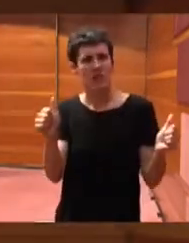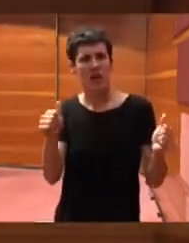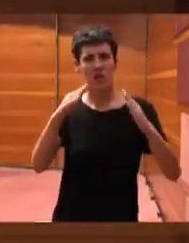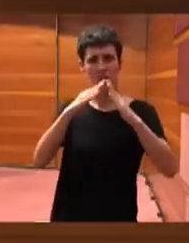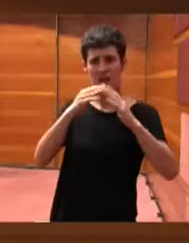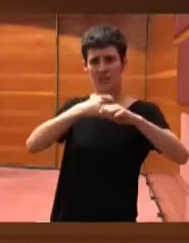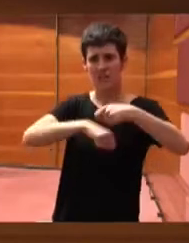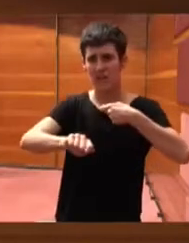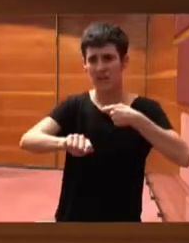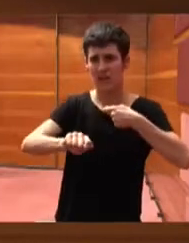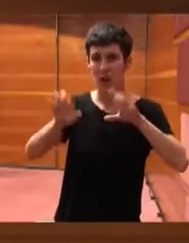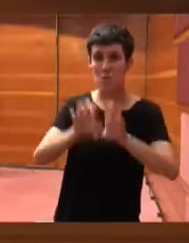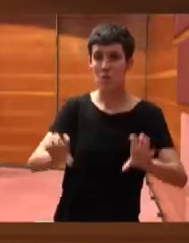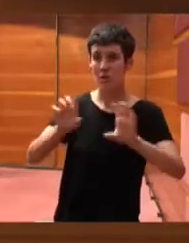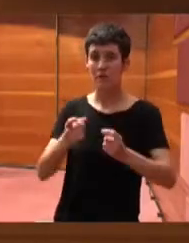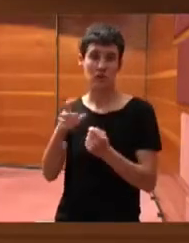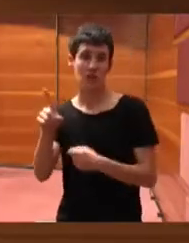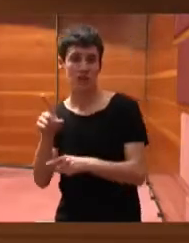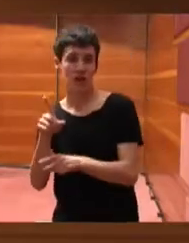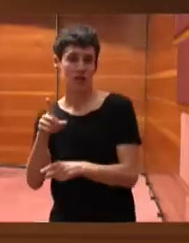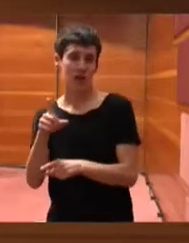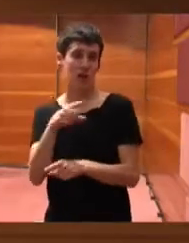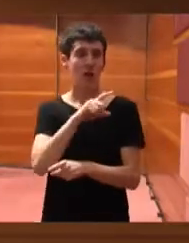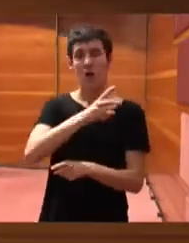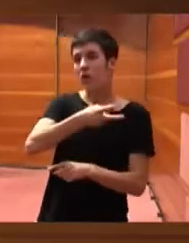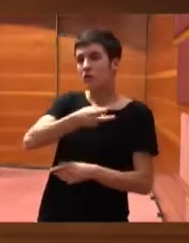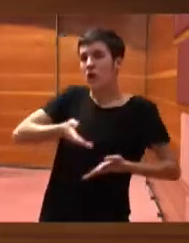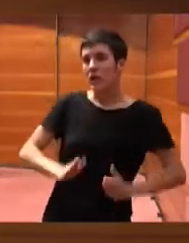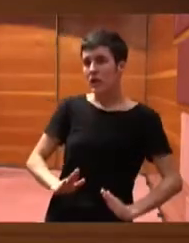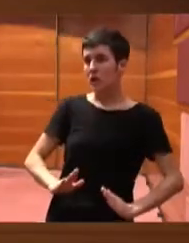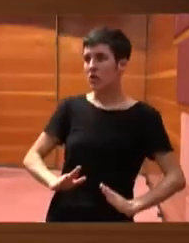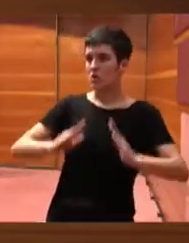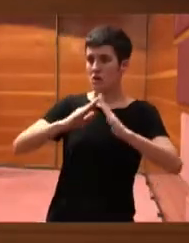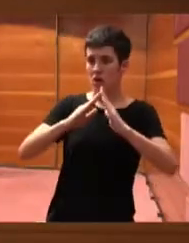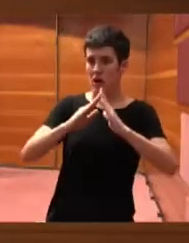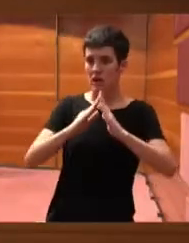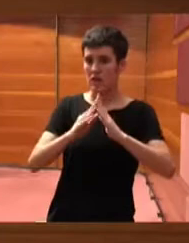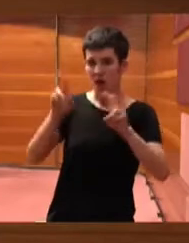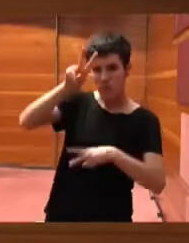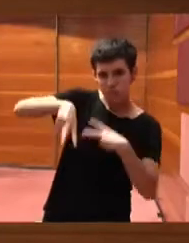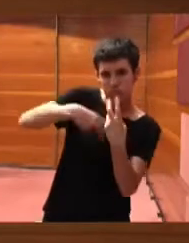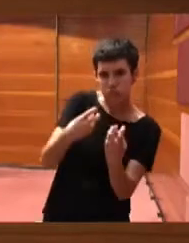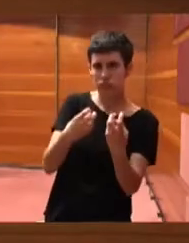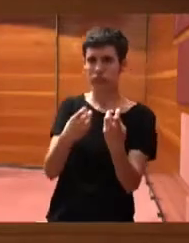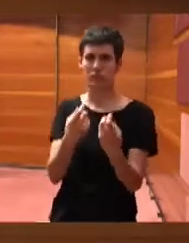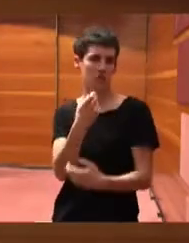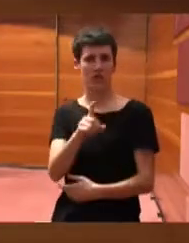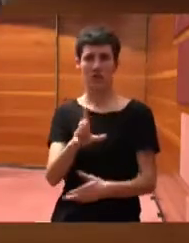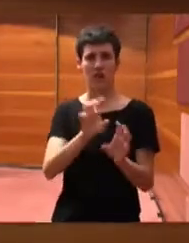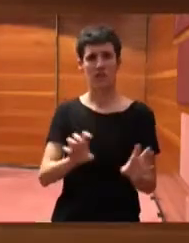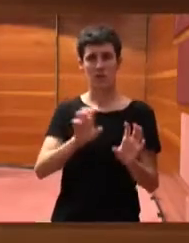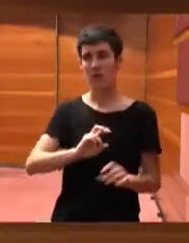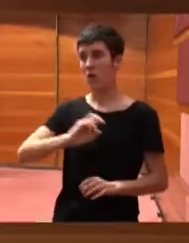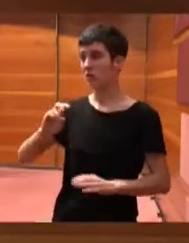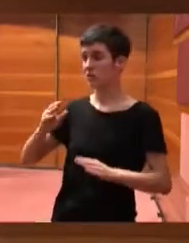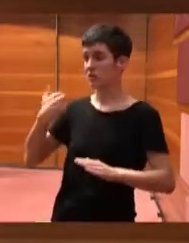la casa, ya no necesitaba muebles. Otro había tenido un hijo, había tenido que remodelar, ya no necesitaba eso. Otro había